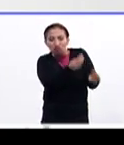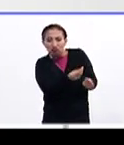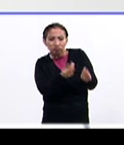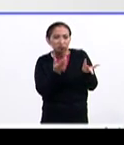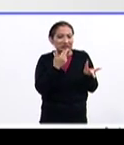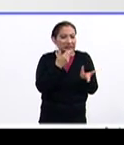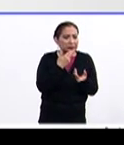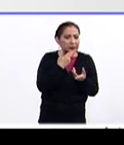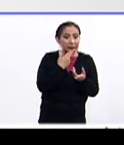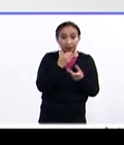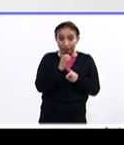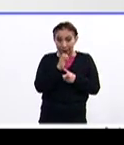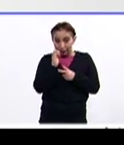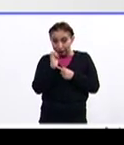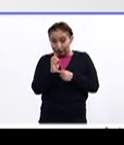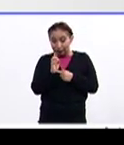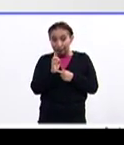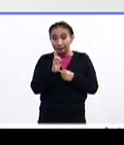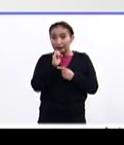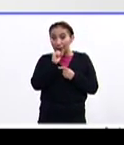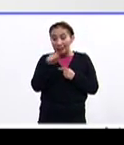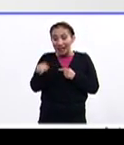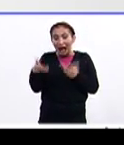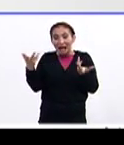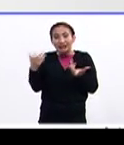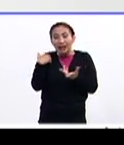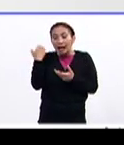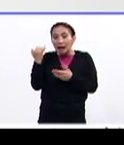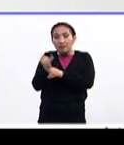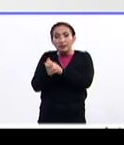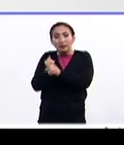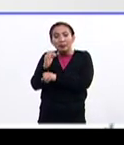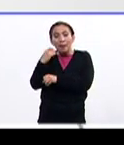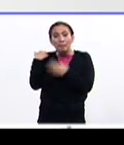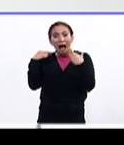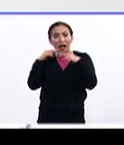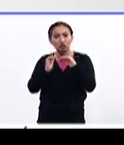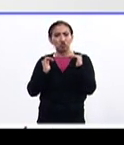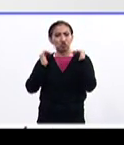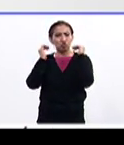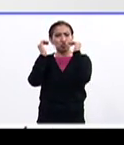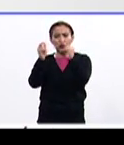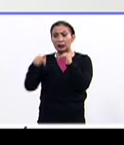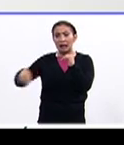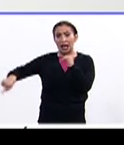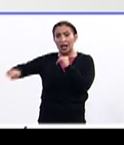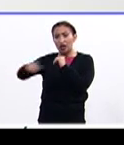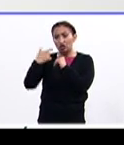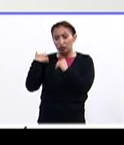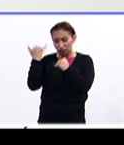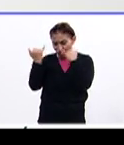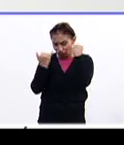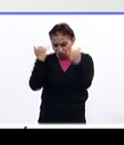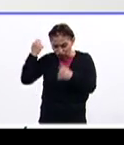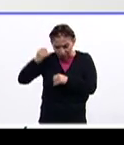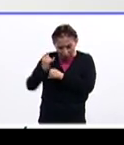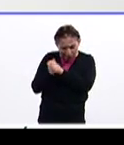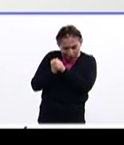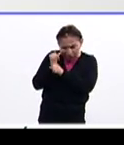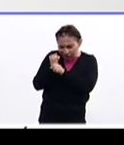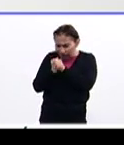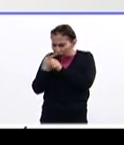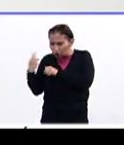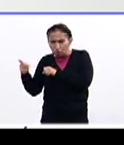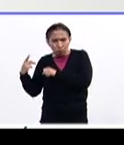le puede servir. Entonces, y además está hecho por académicos. Los académicos están haciendo sus desarrollos